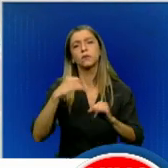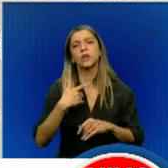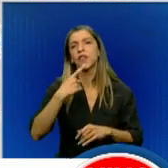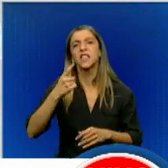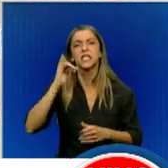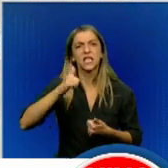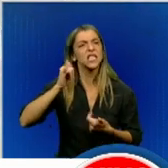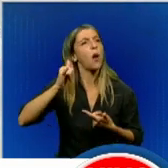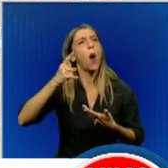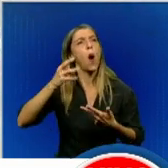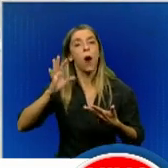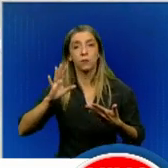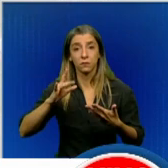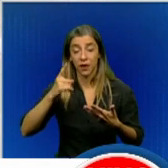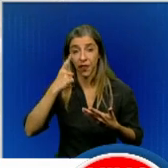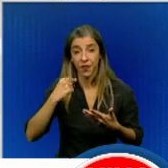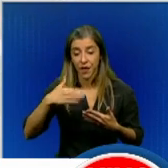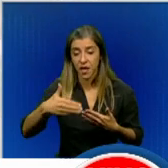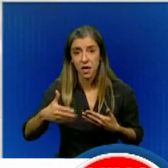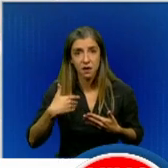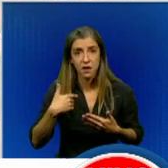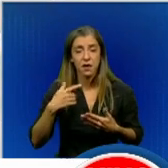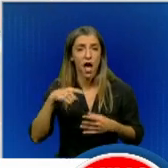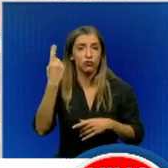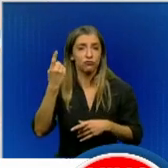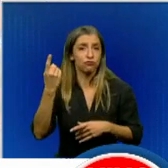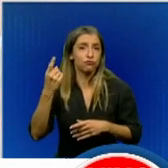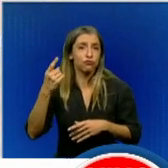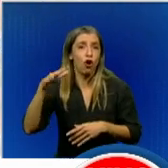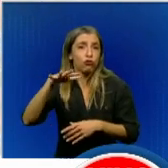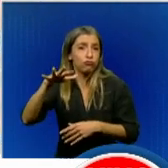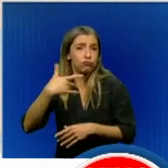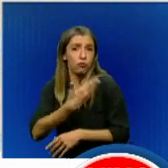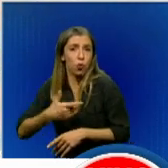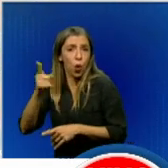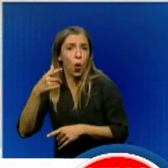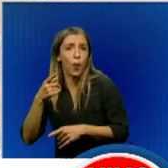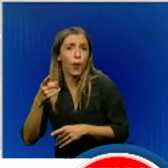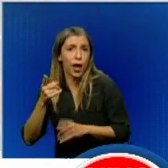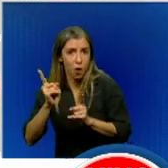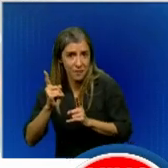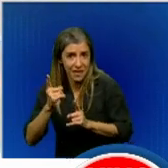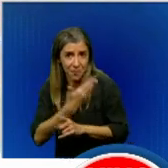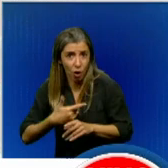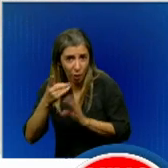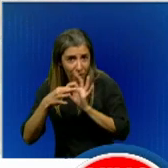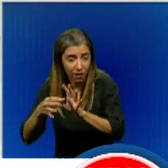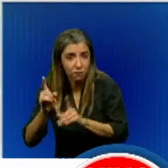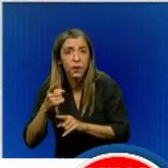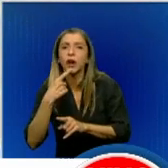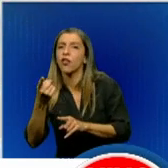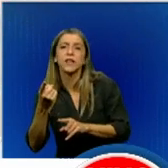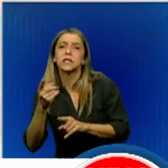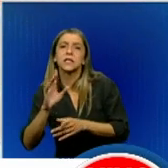minutos a las obras a los días desde otro sector del gobierno del propio oficialismo se hace o se dice exactamente lo contrario de lo que